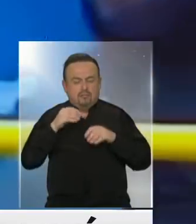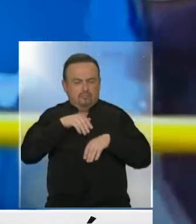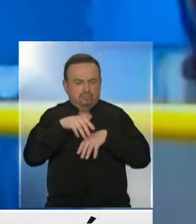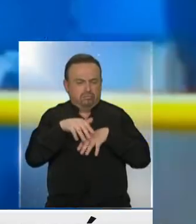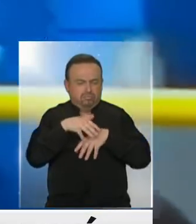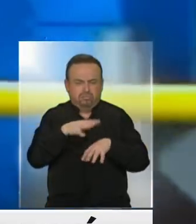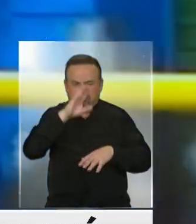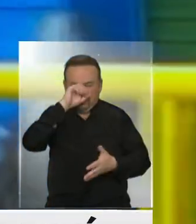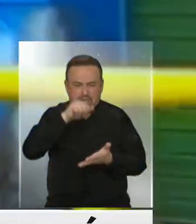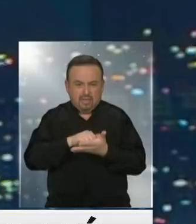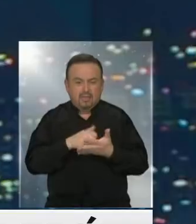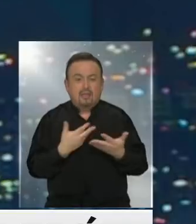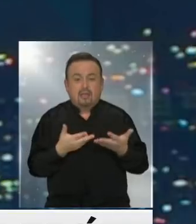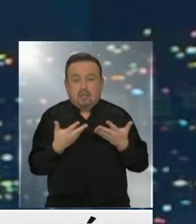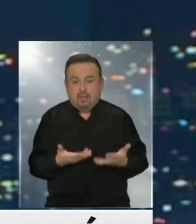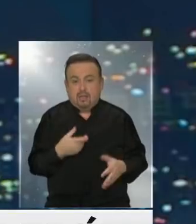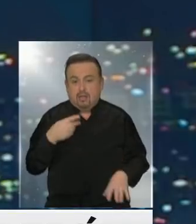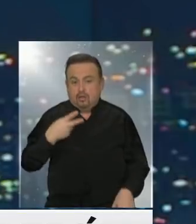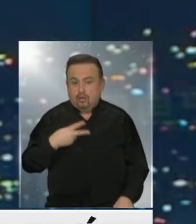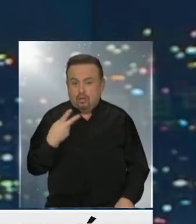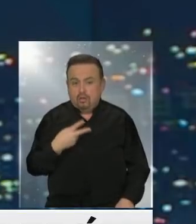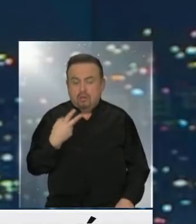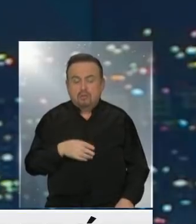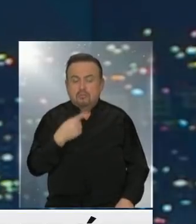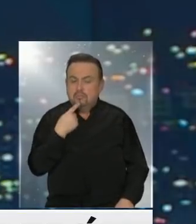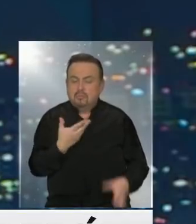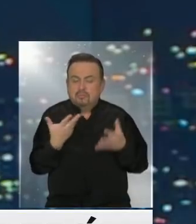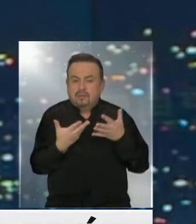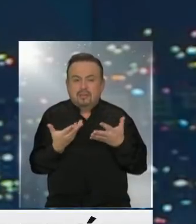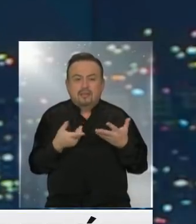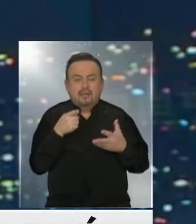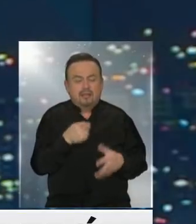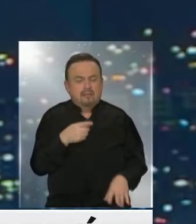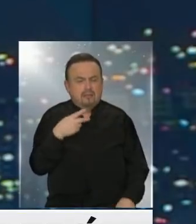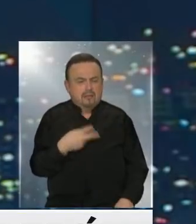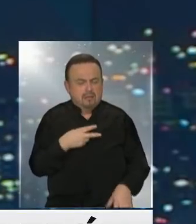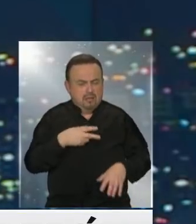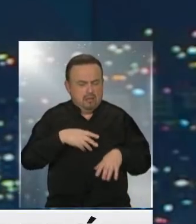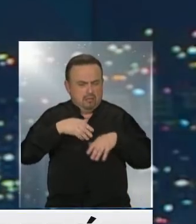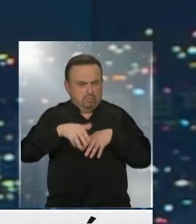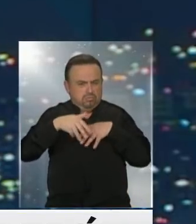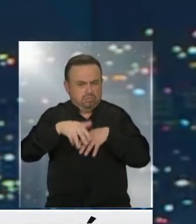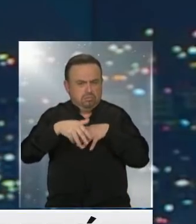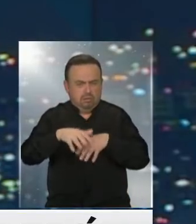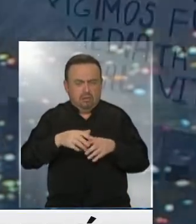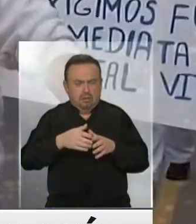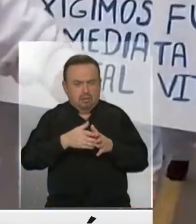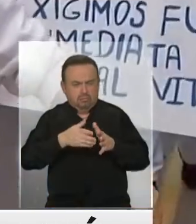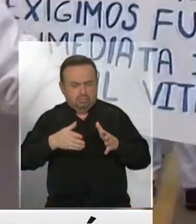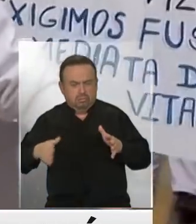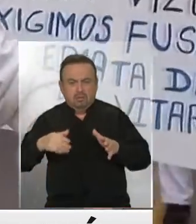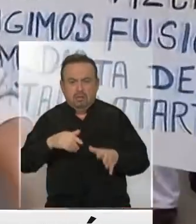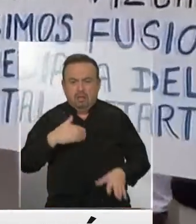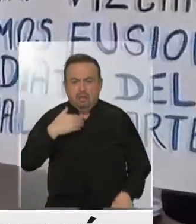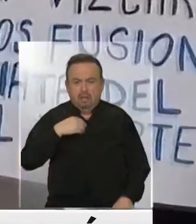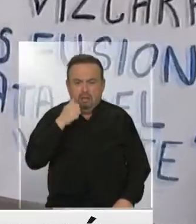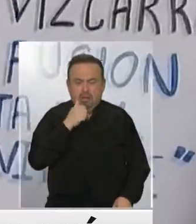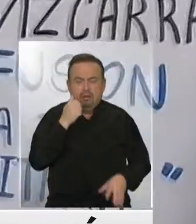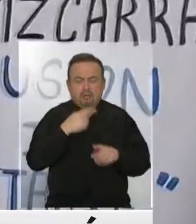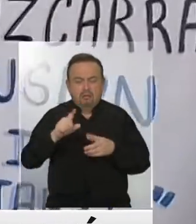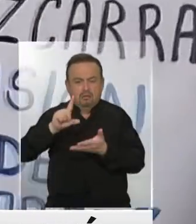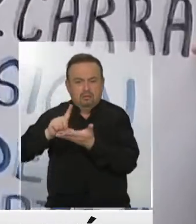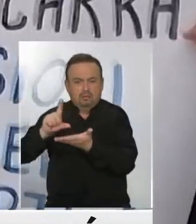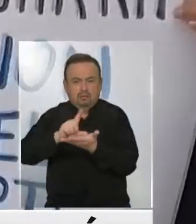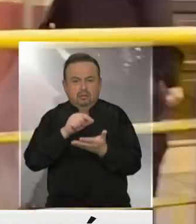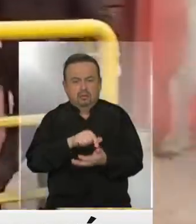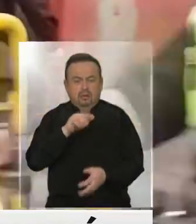protestas, Natacha. Sí, ahora tenemos noticias más cerquitas, ¿no? Porque son protestas que se han extendido, tú lo decías, por varios días y en distintos puntos